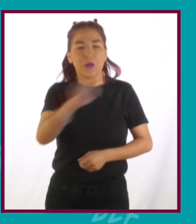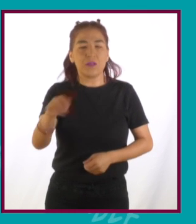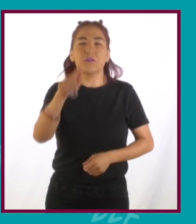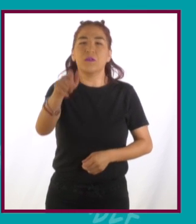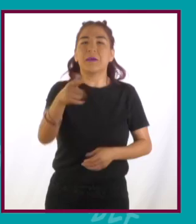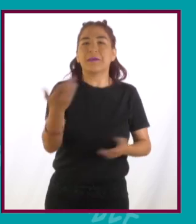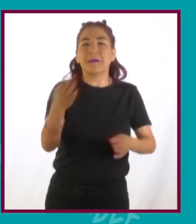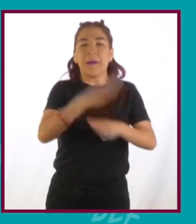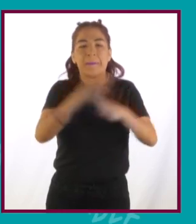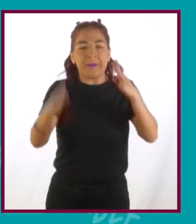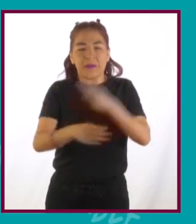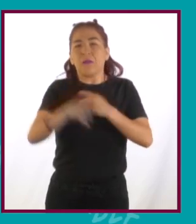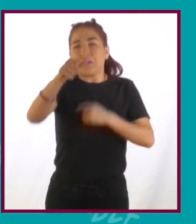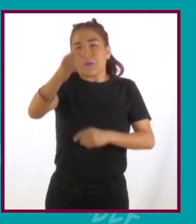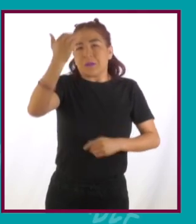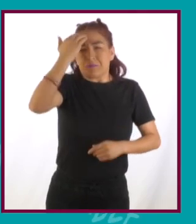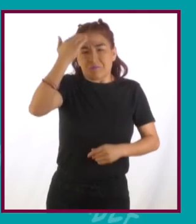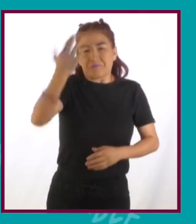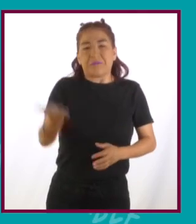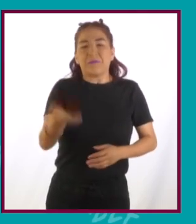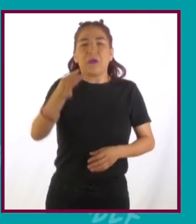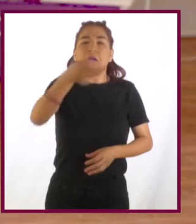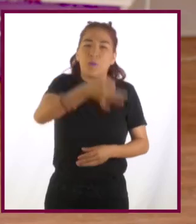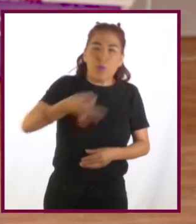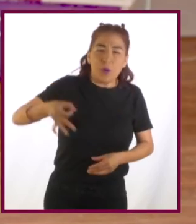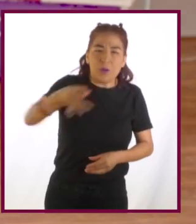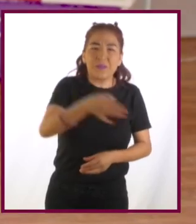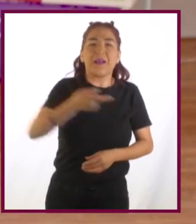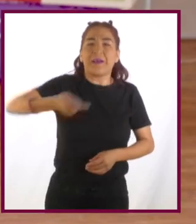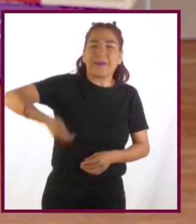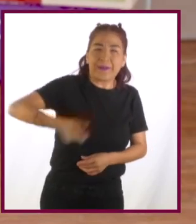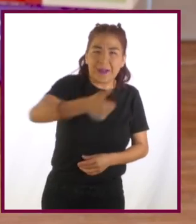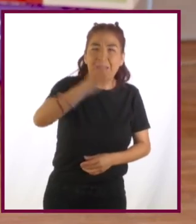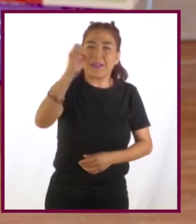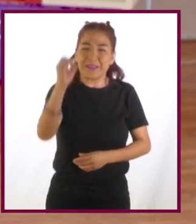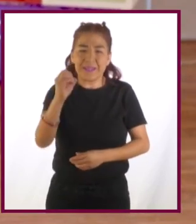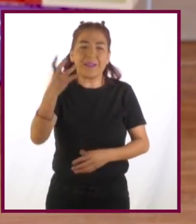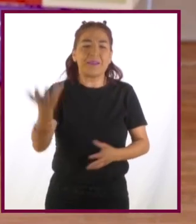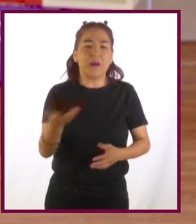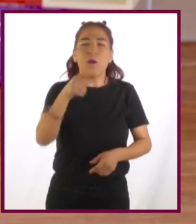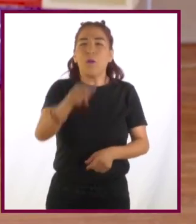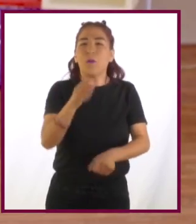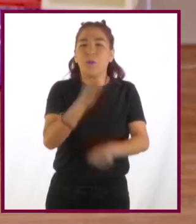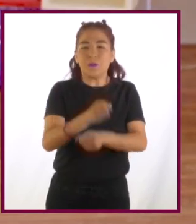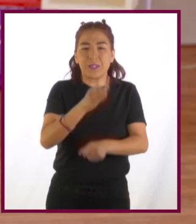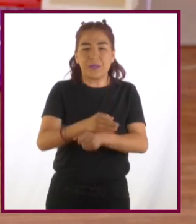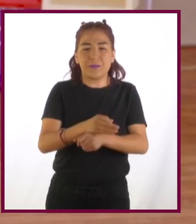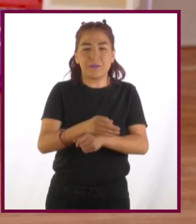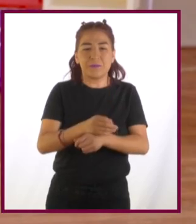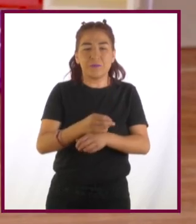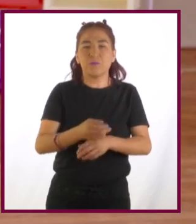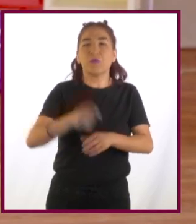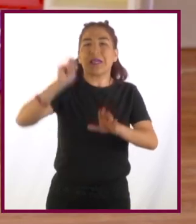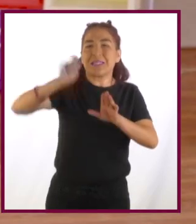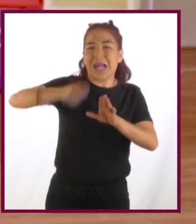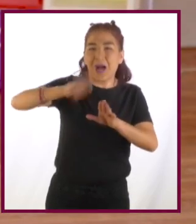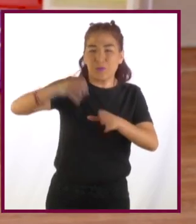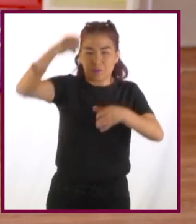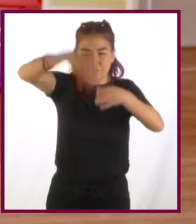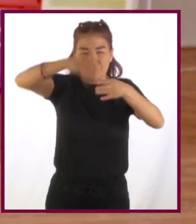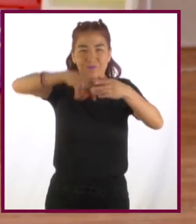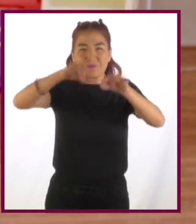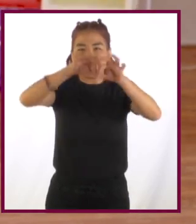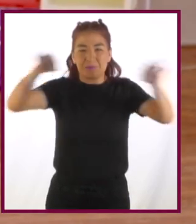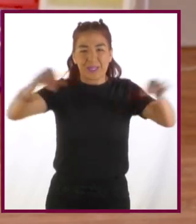los pesos vamos a usar objetos cuyo peso conozcamos. Pueden ser monedas, canicas o en nuestro caso, pues bolsitas